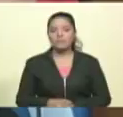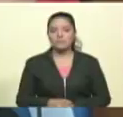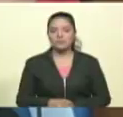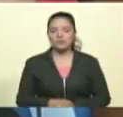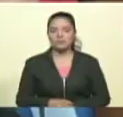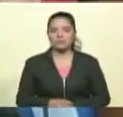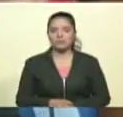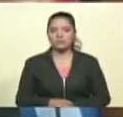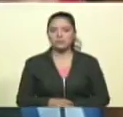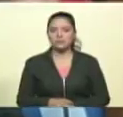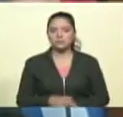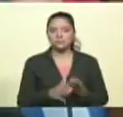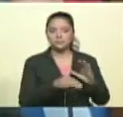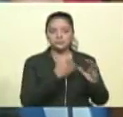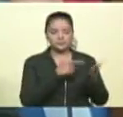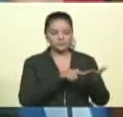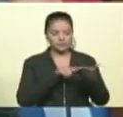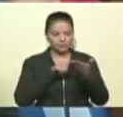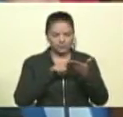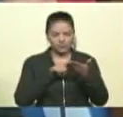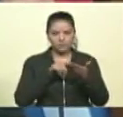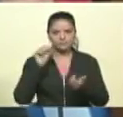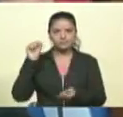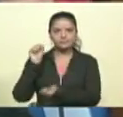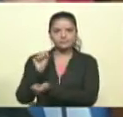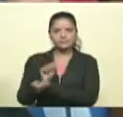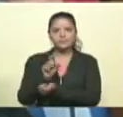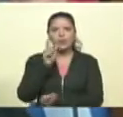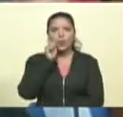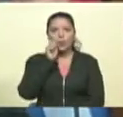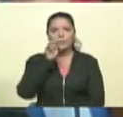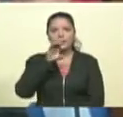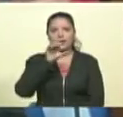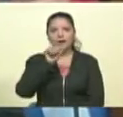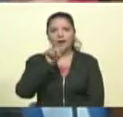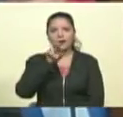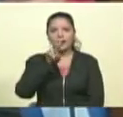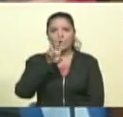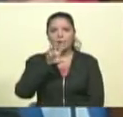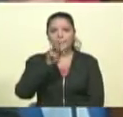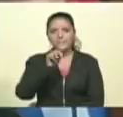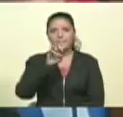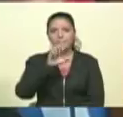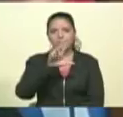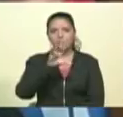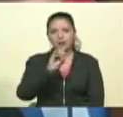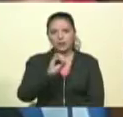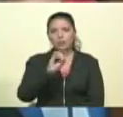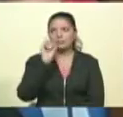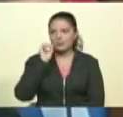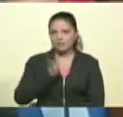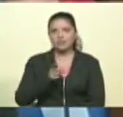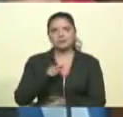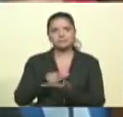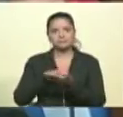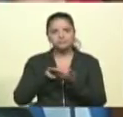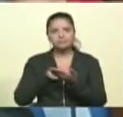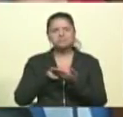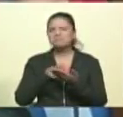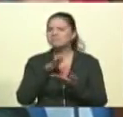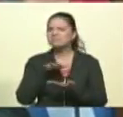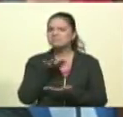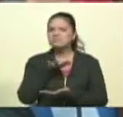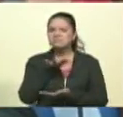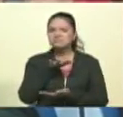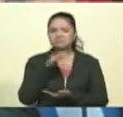se le fue dictada una orden de aprehensión al ciudadano Carmelo Jesús Alexander Ramírez Pérez. Esto ocurrió en la ciudad de